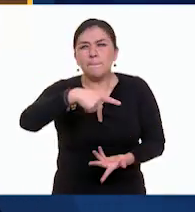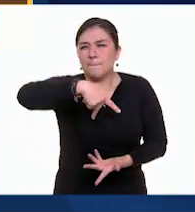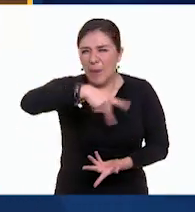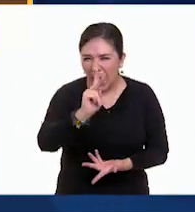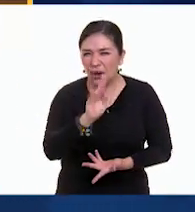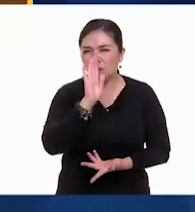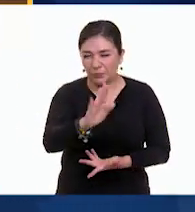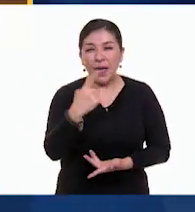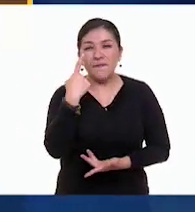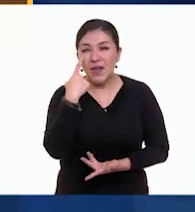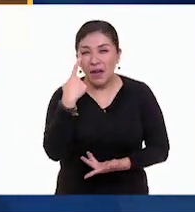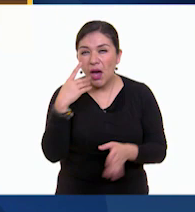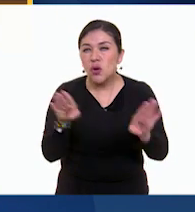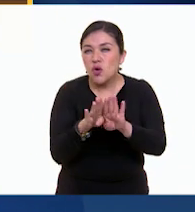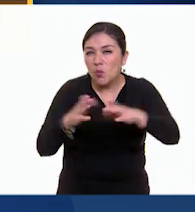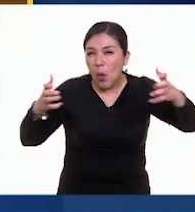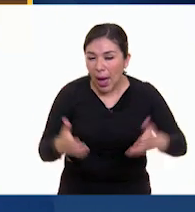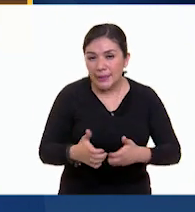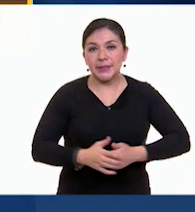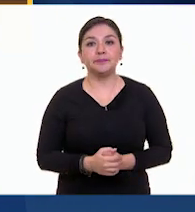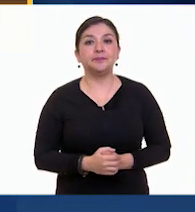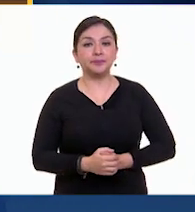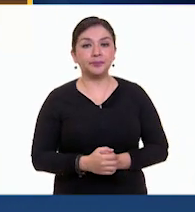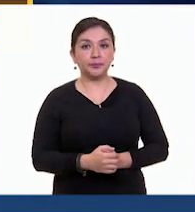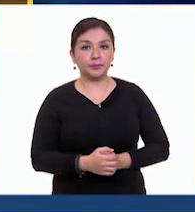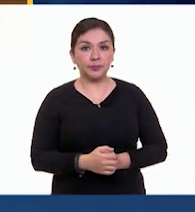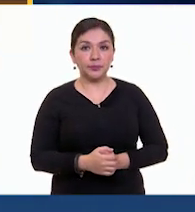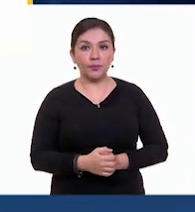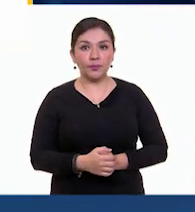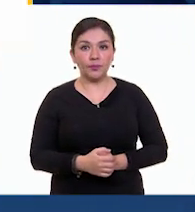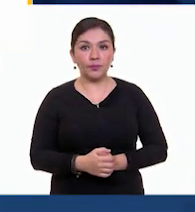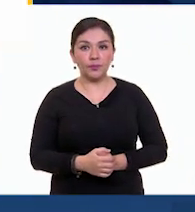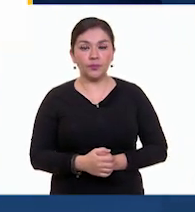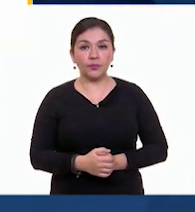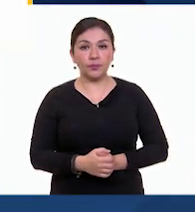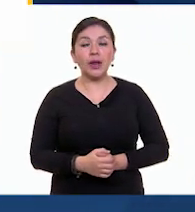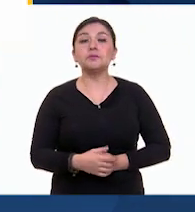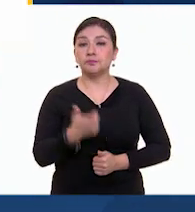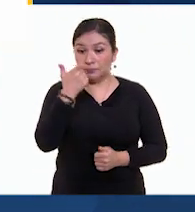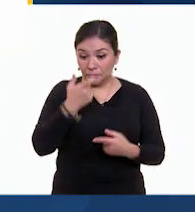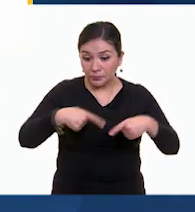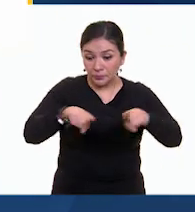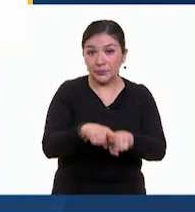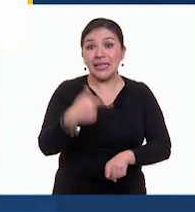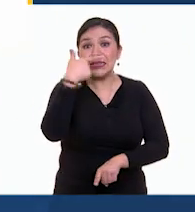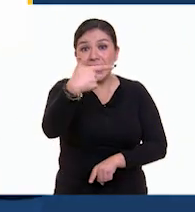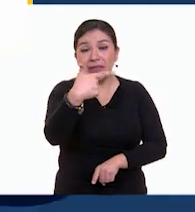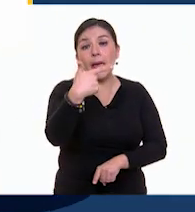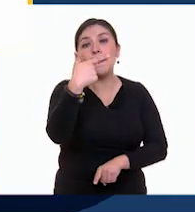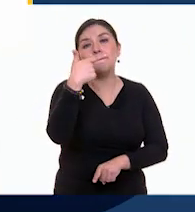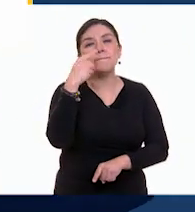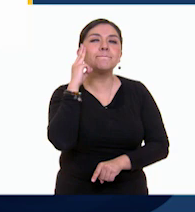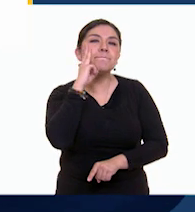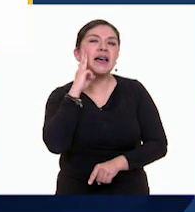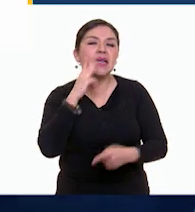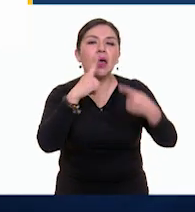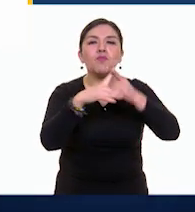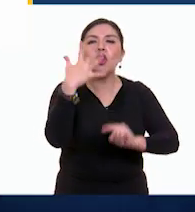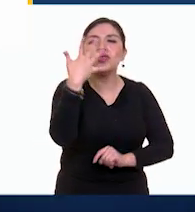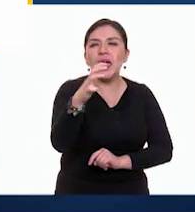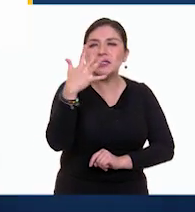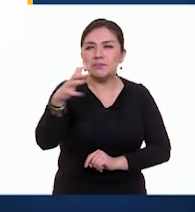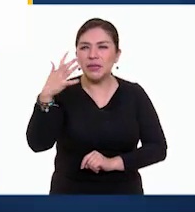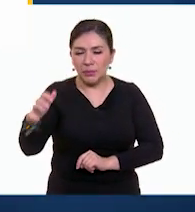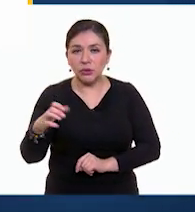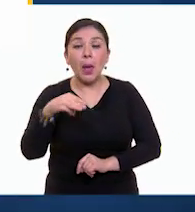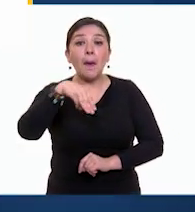embargo, fíjate bien en esto. ¿Ah? Teniendo como precio 7 manzanas por 10 pesos, María vendió en